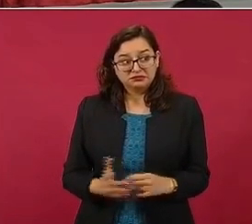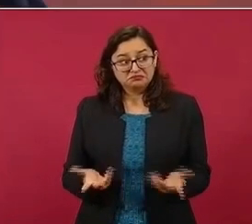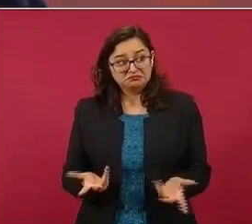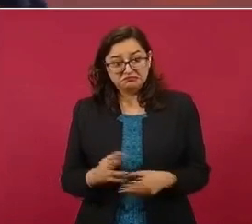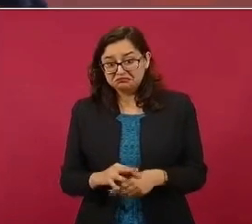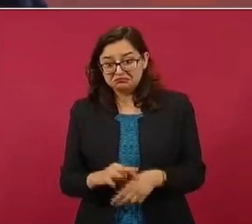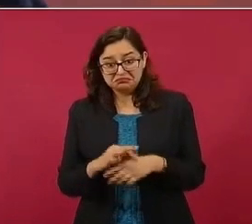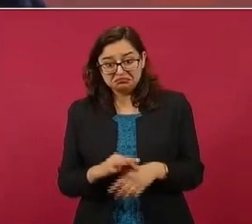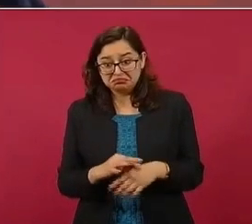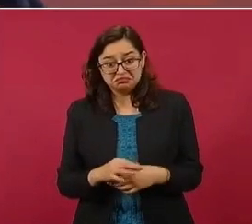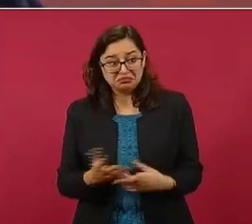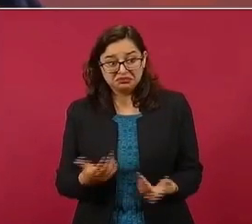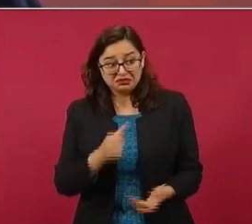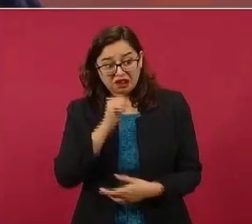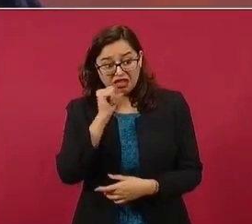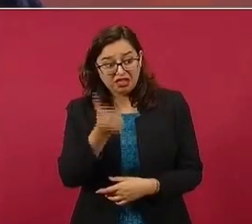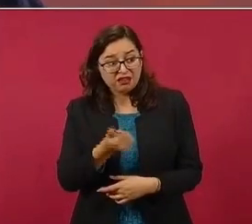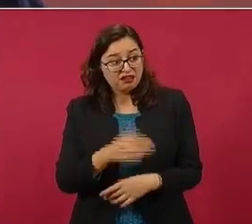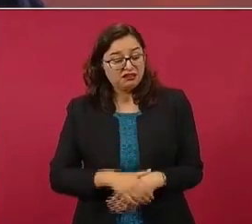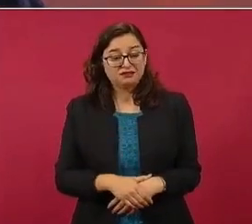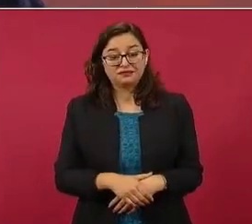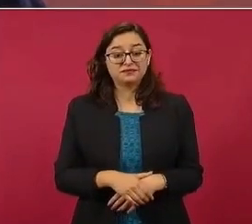no sirve.